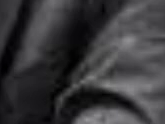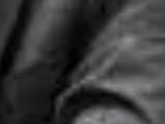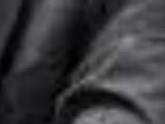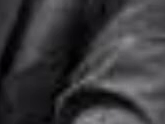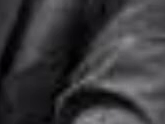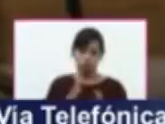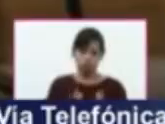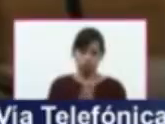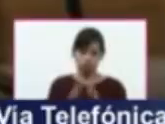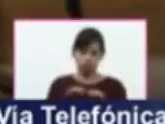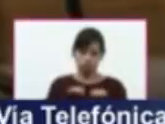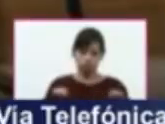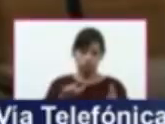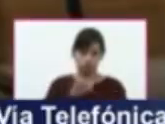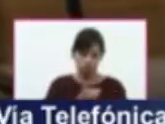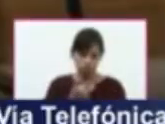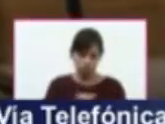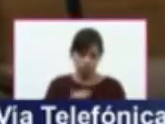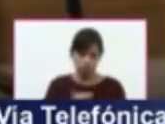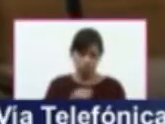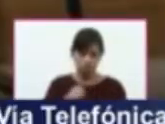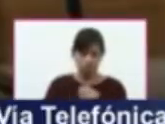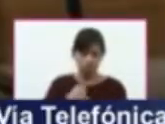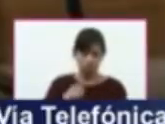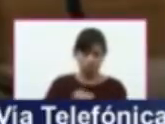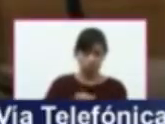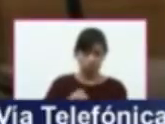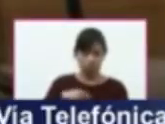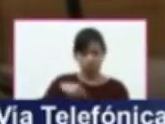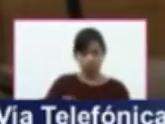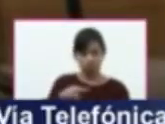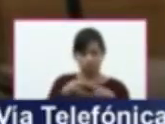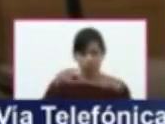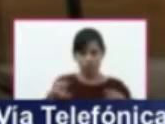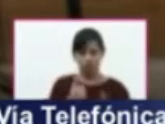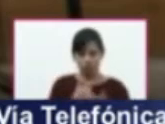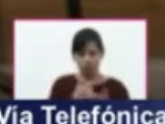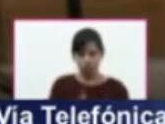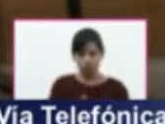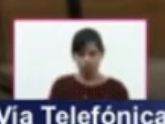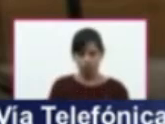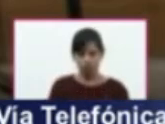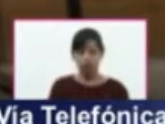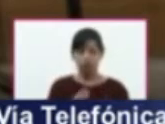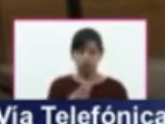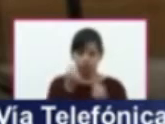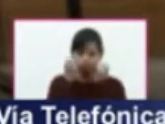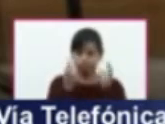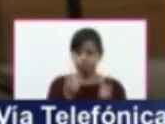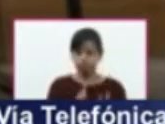día, gracias. Así es, amigos y amigas, ya escuchamos al consejero Jaime Rivera. El